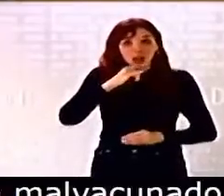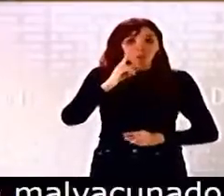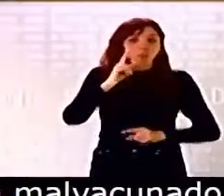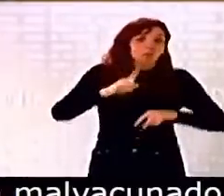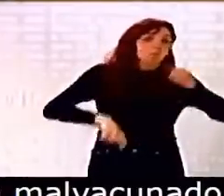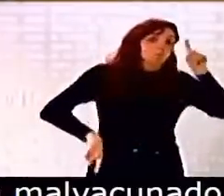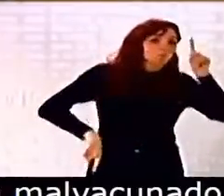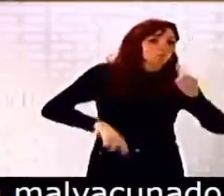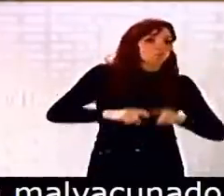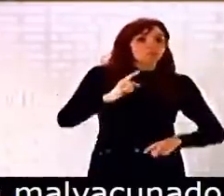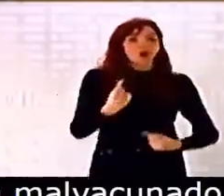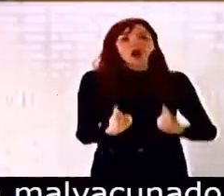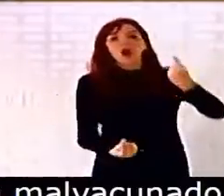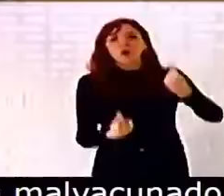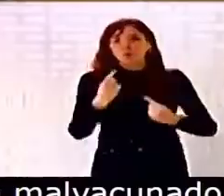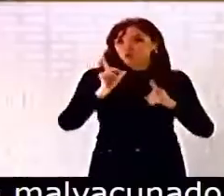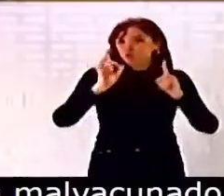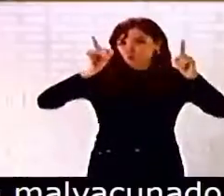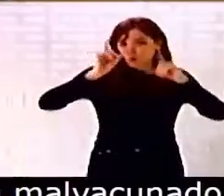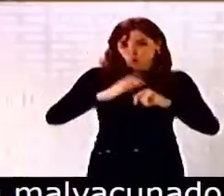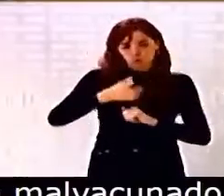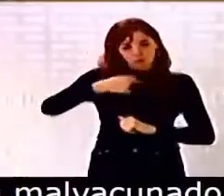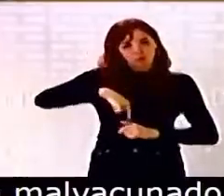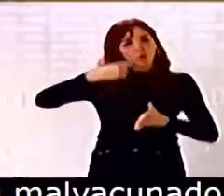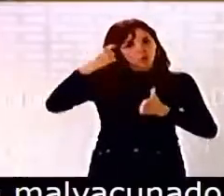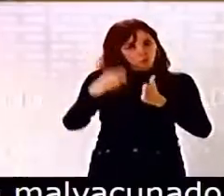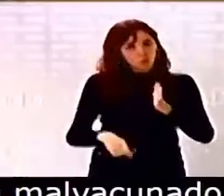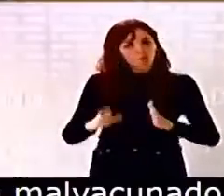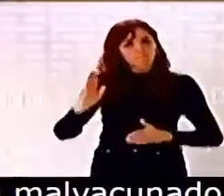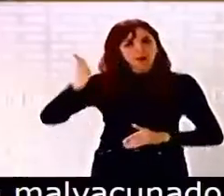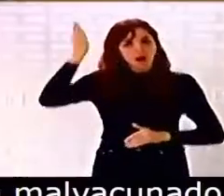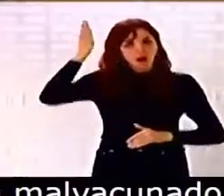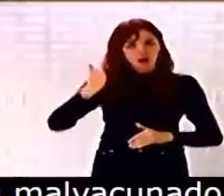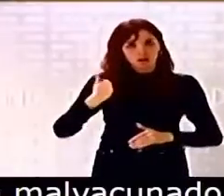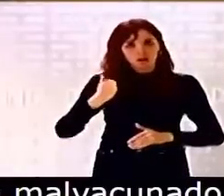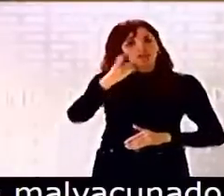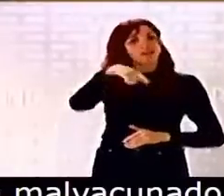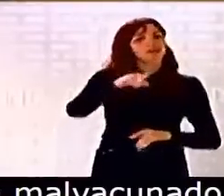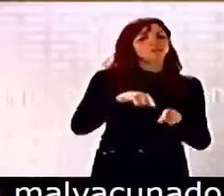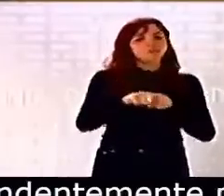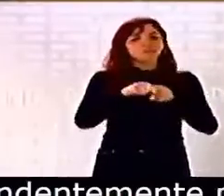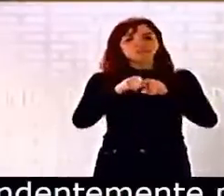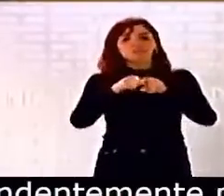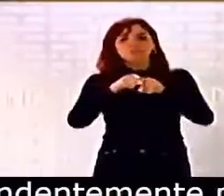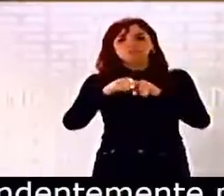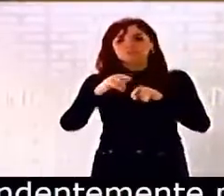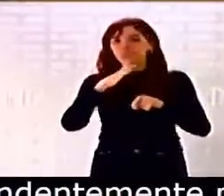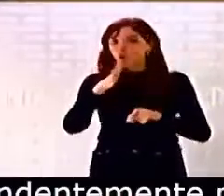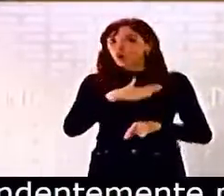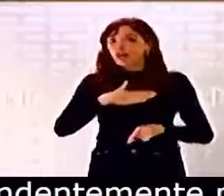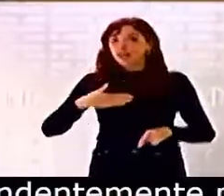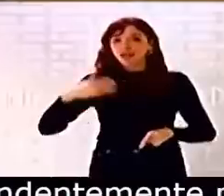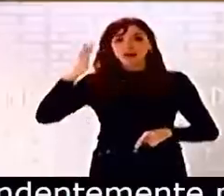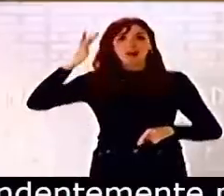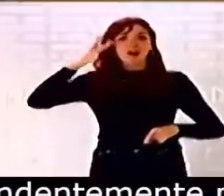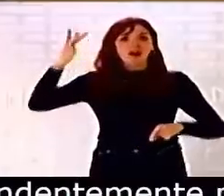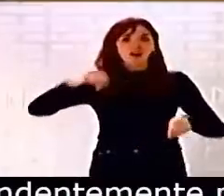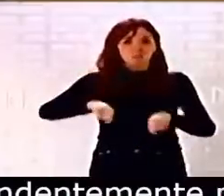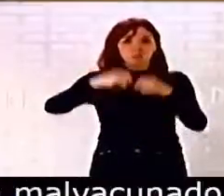y que estamos actuando contundentemente para cargarse la gran esperanza que tiene esta